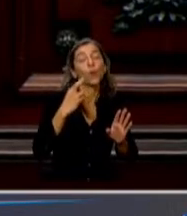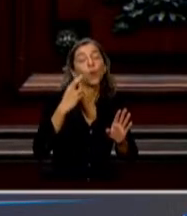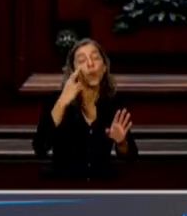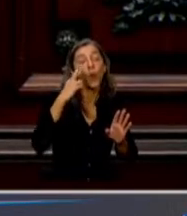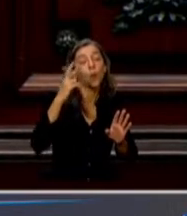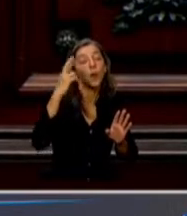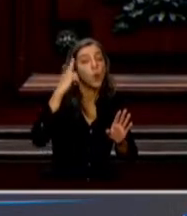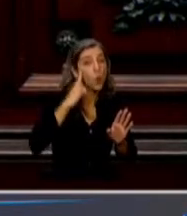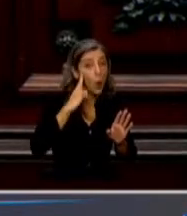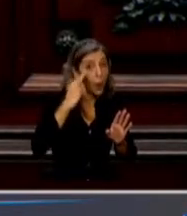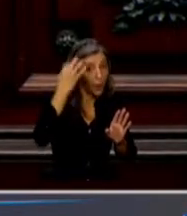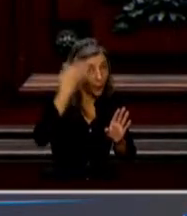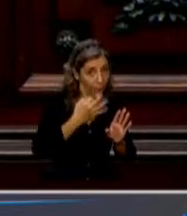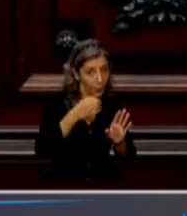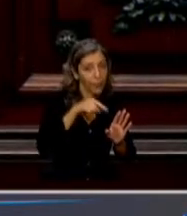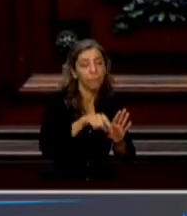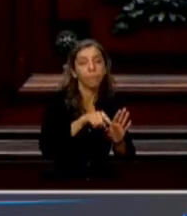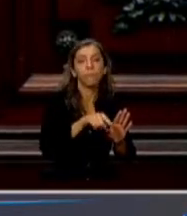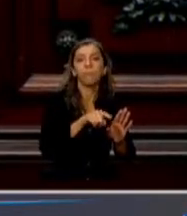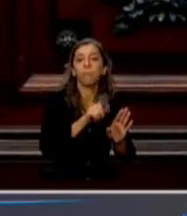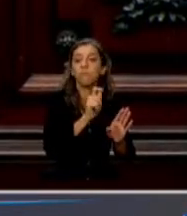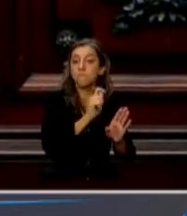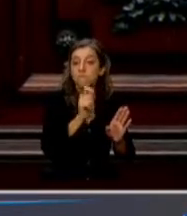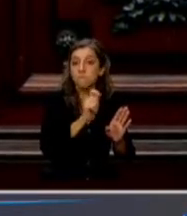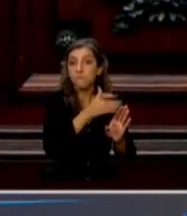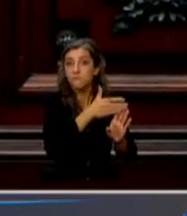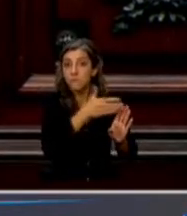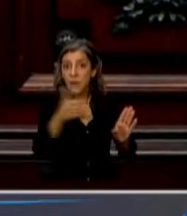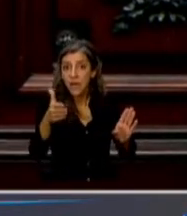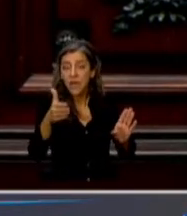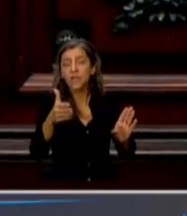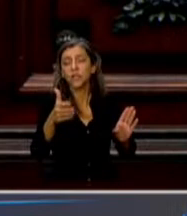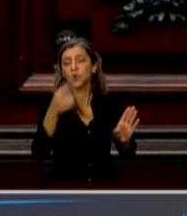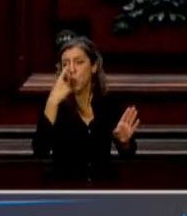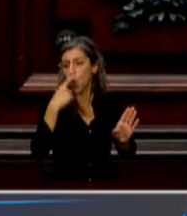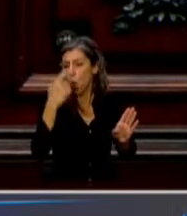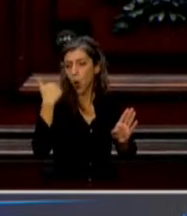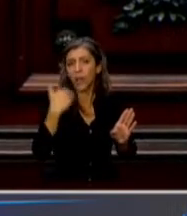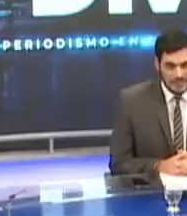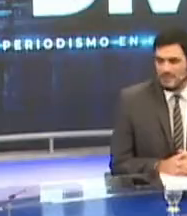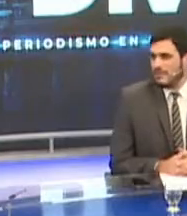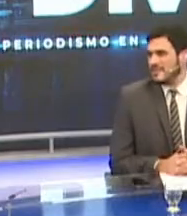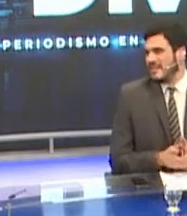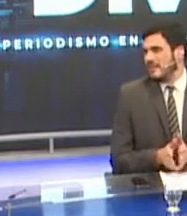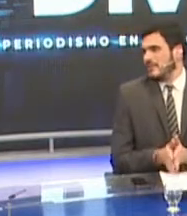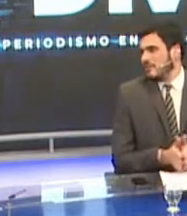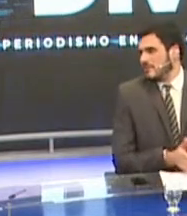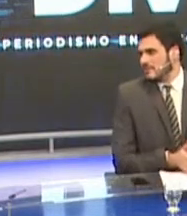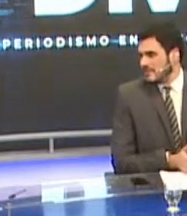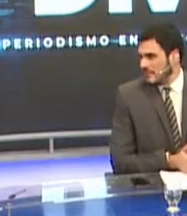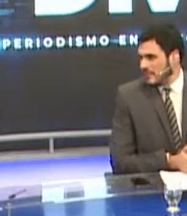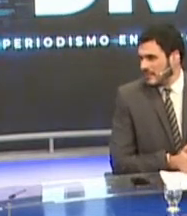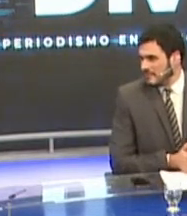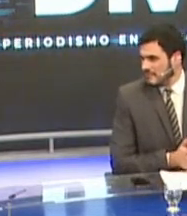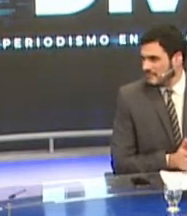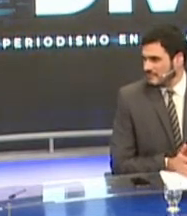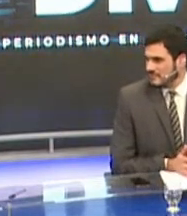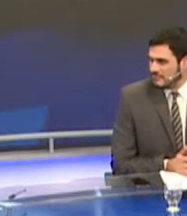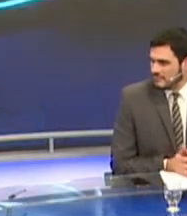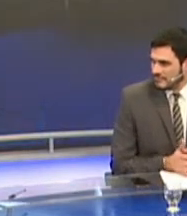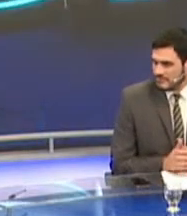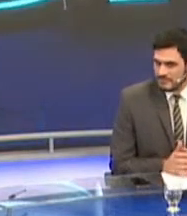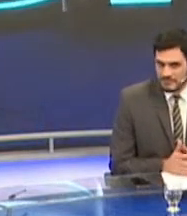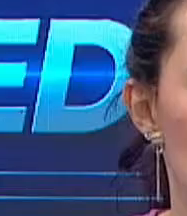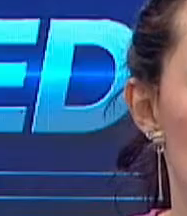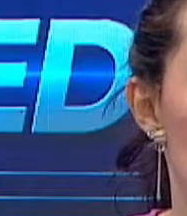sí. dice. No, el 24 Vulcano. Es el cierre de listas, todavía hay tiempo, pero. Pero no vamos a llegar al 24 sin saber. Pero una de las